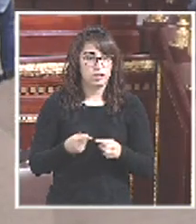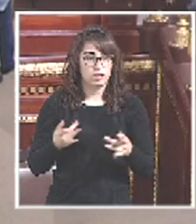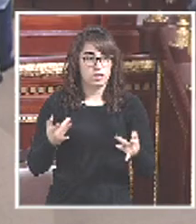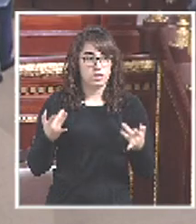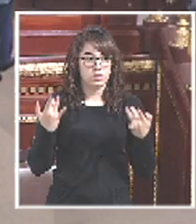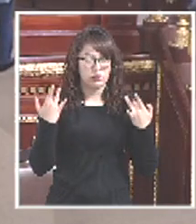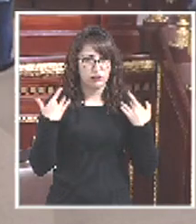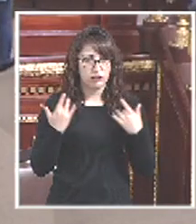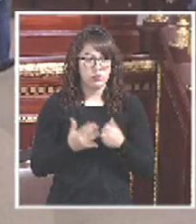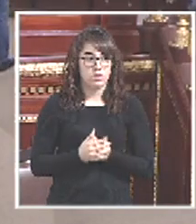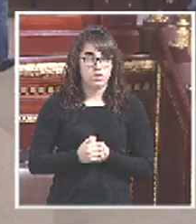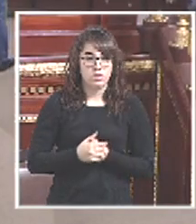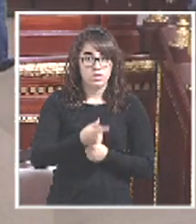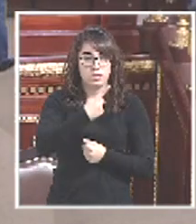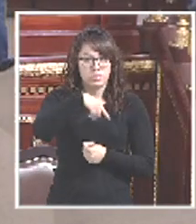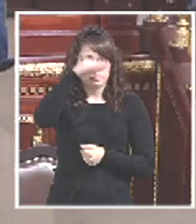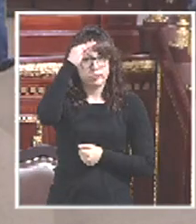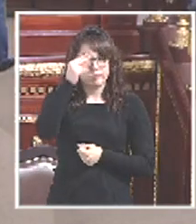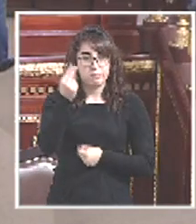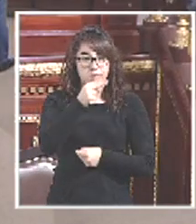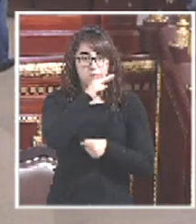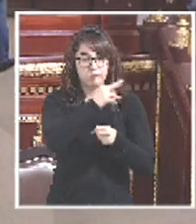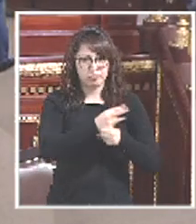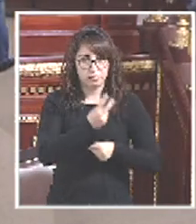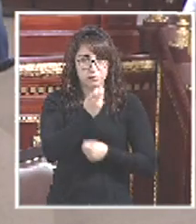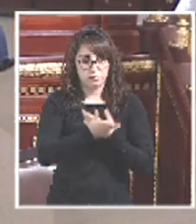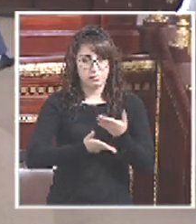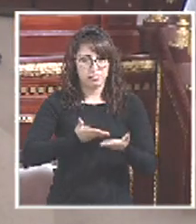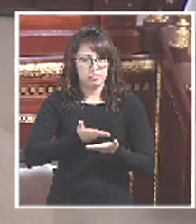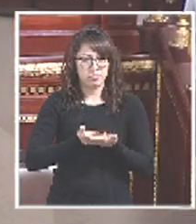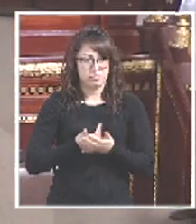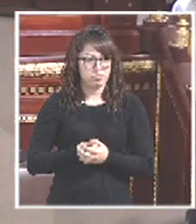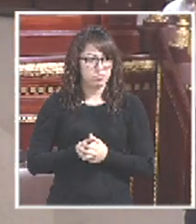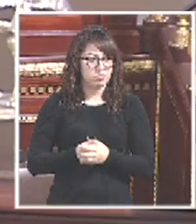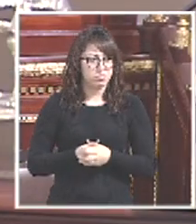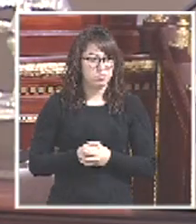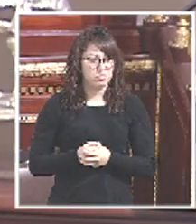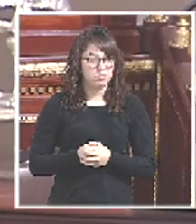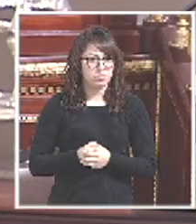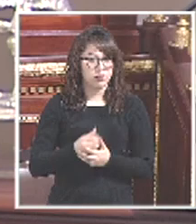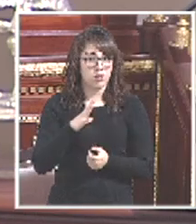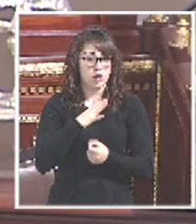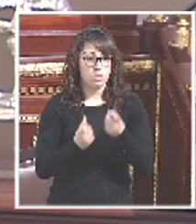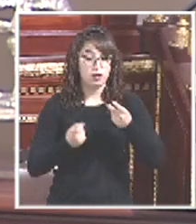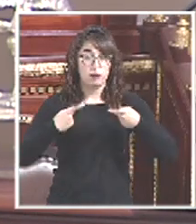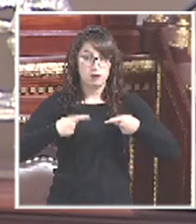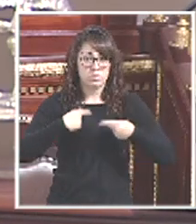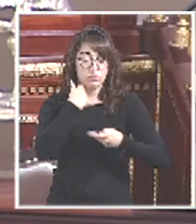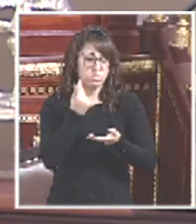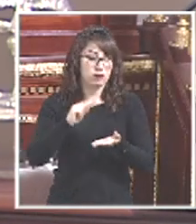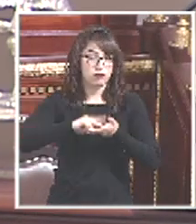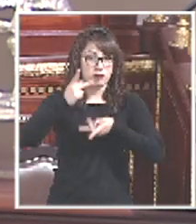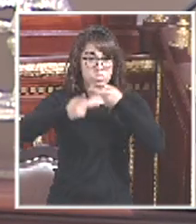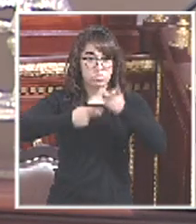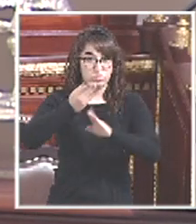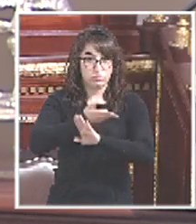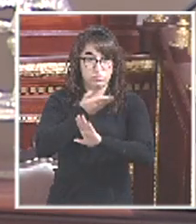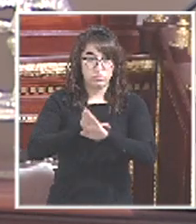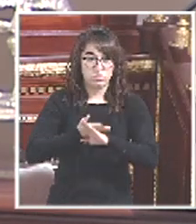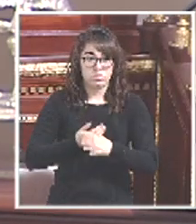Abstenciones. Se considera urgente y obvia resolución, diputada presidenta. Esta discusión, la proposición, ¿existen oradores en